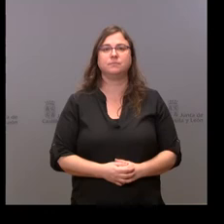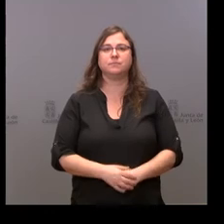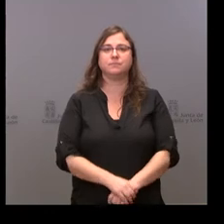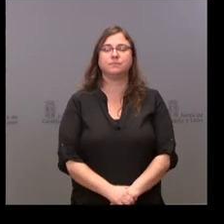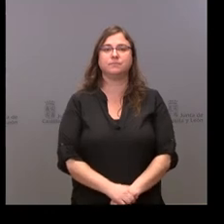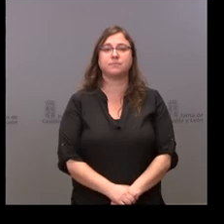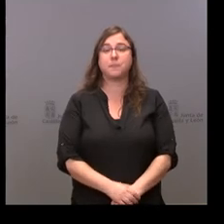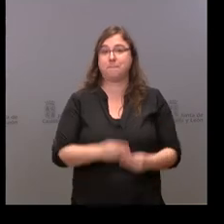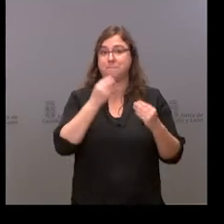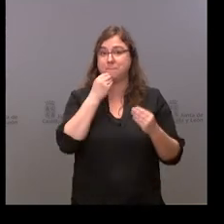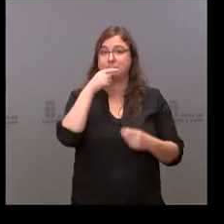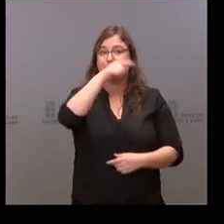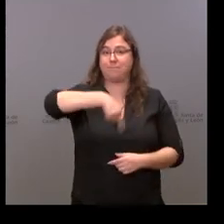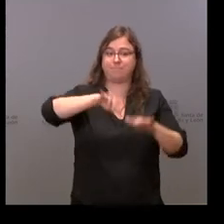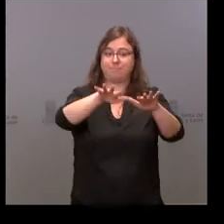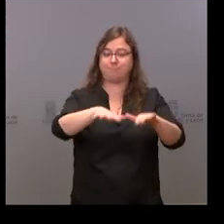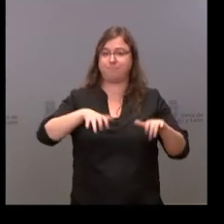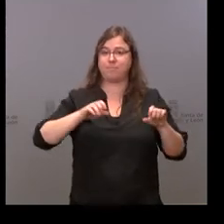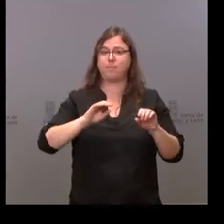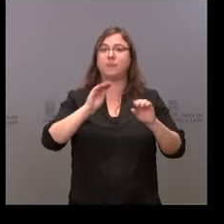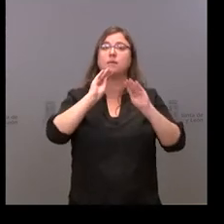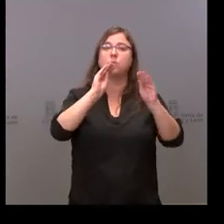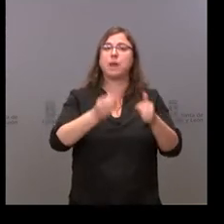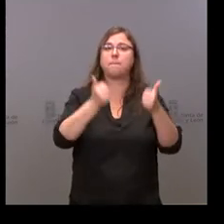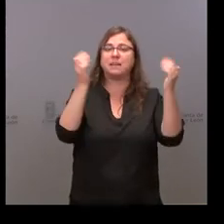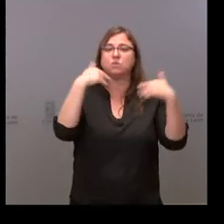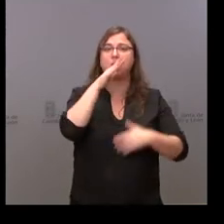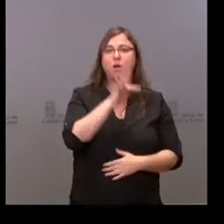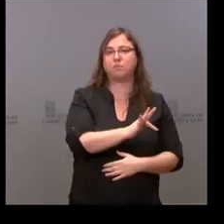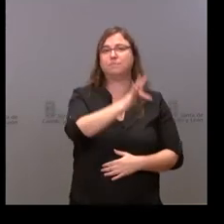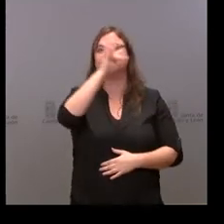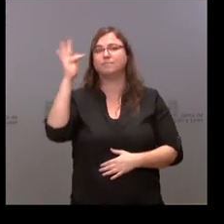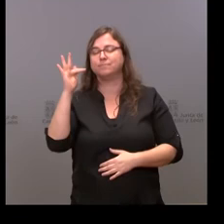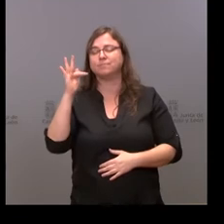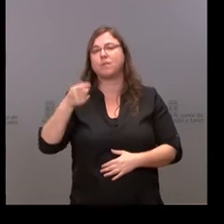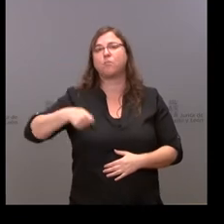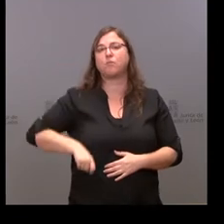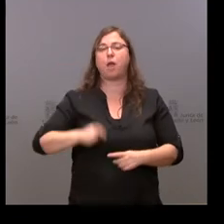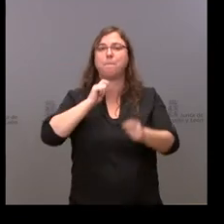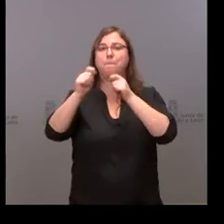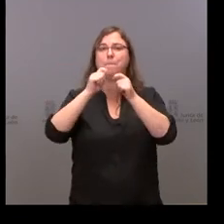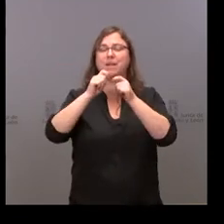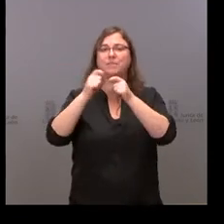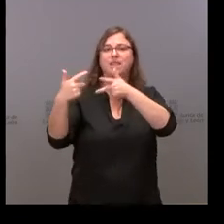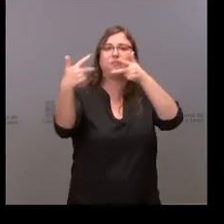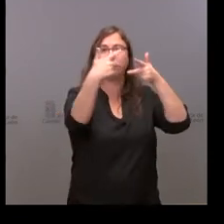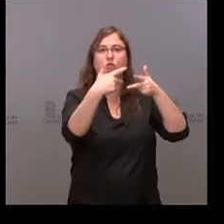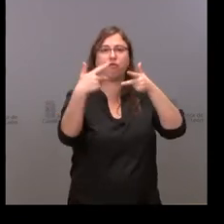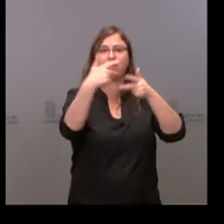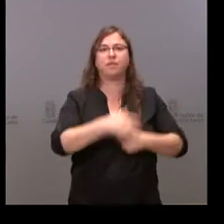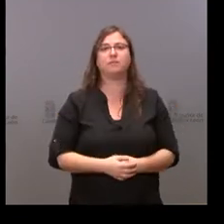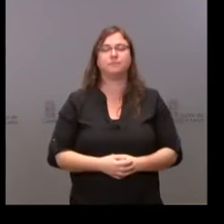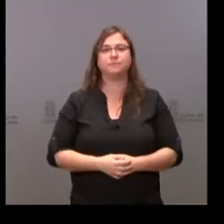tiempo es si no hay más preguntas en la sala damos paso a los periodistas que nos siguen por videoconferencia y lo